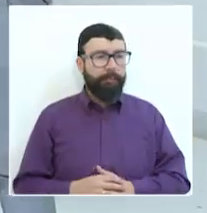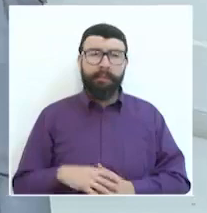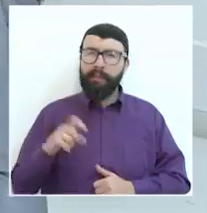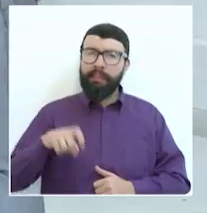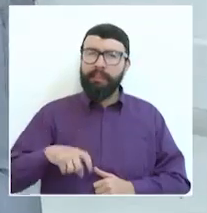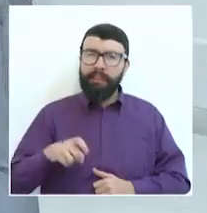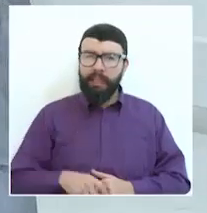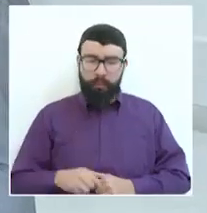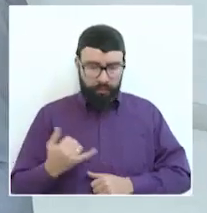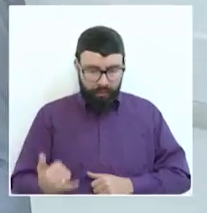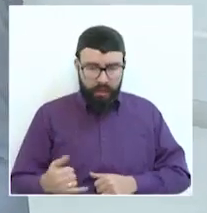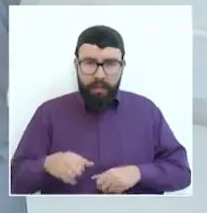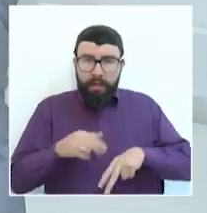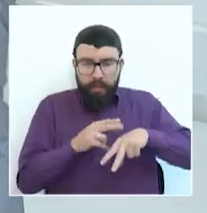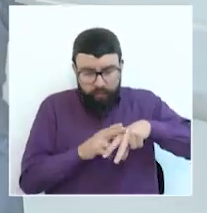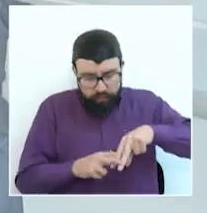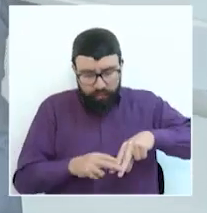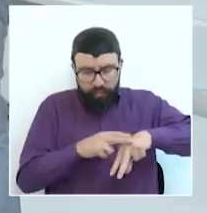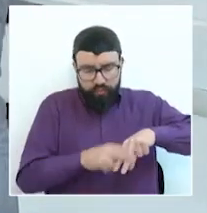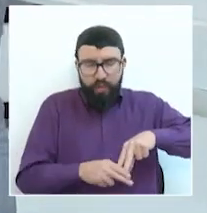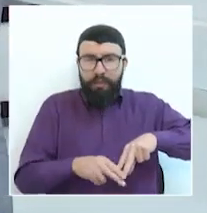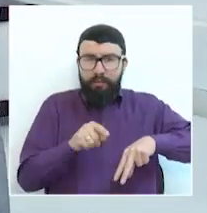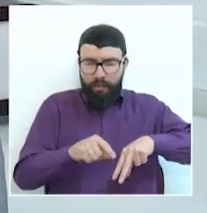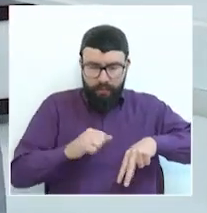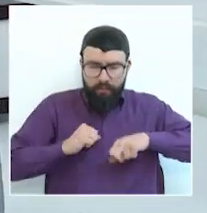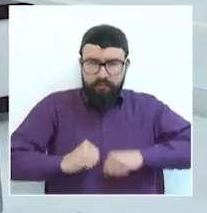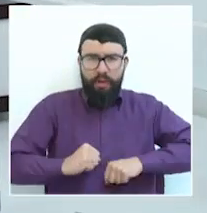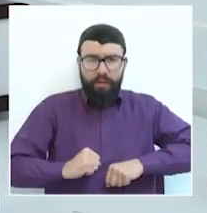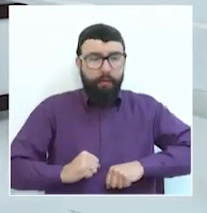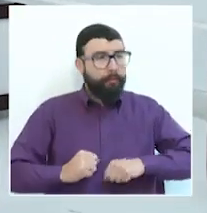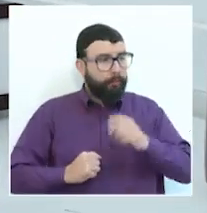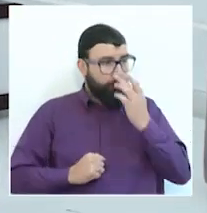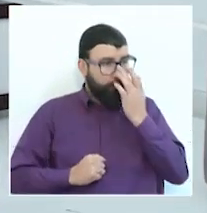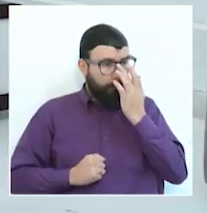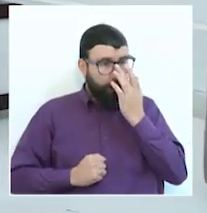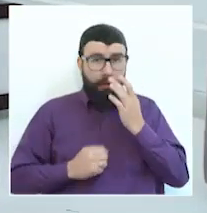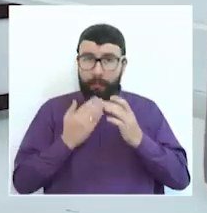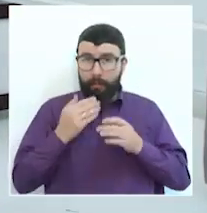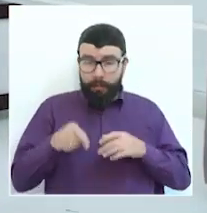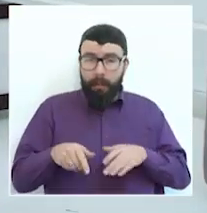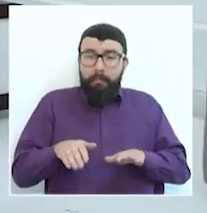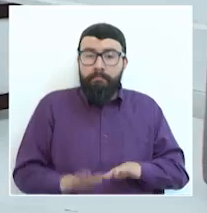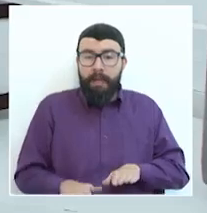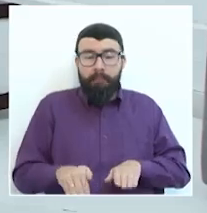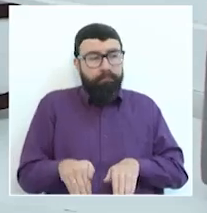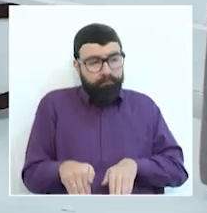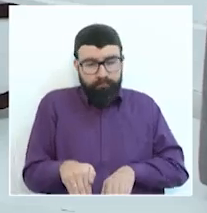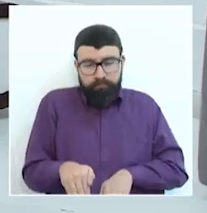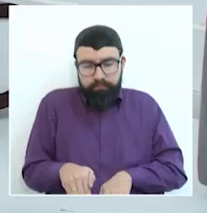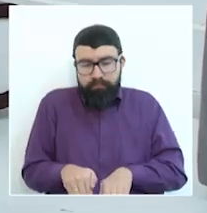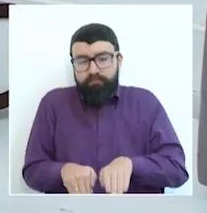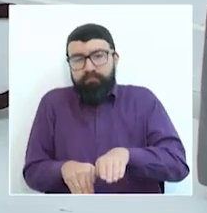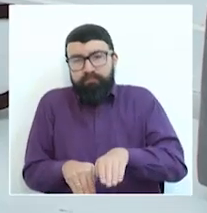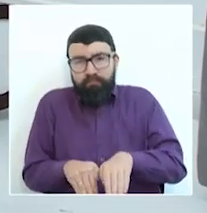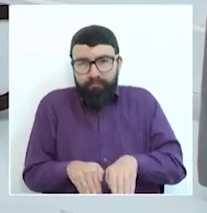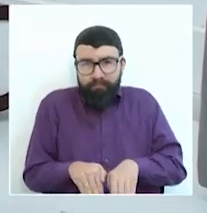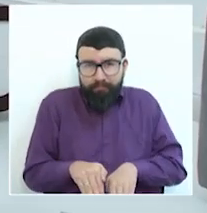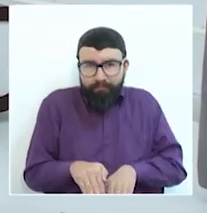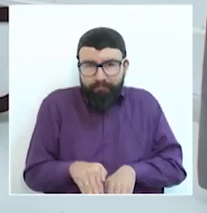los cuádriceps, ¿cierto? Entonces, uno de los pies, el izquierdo, se queda aquí plantado y el otro va hacia